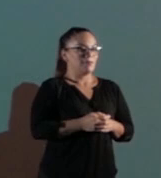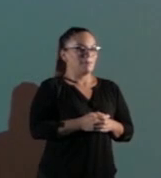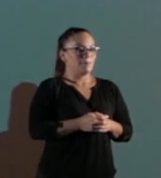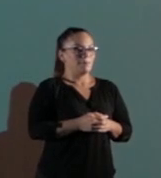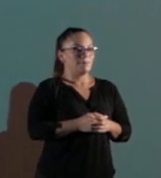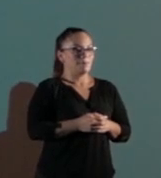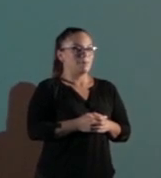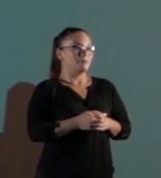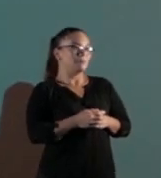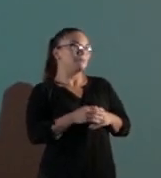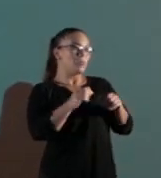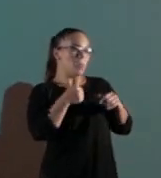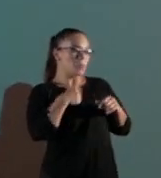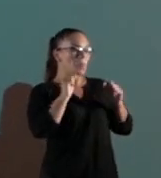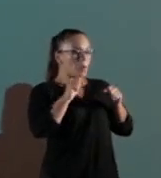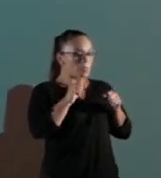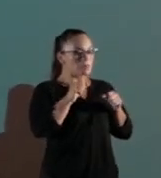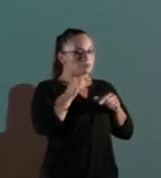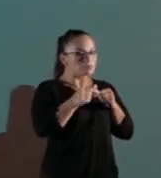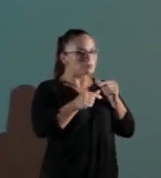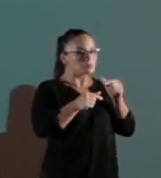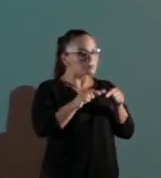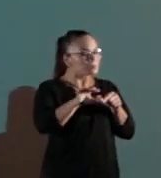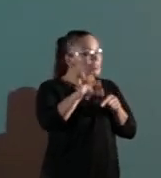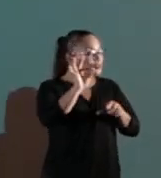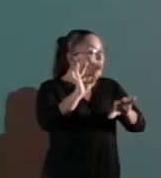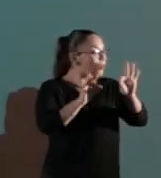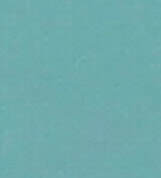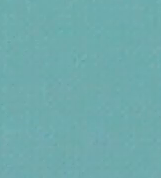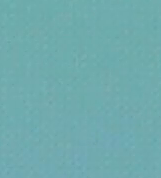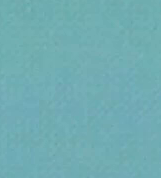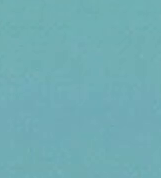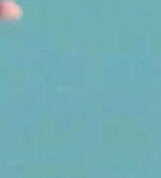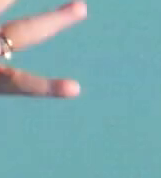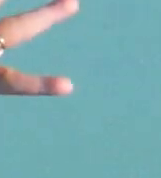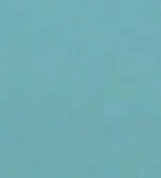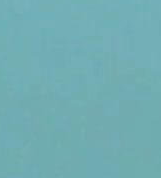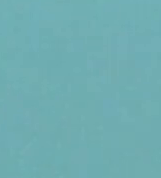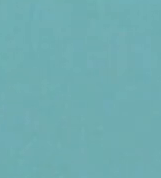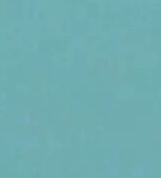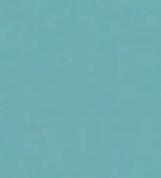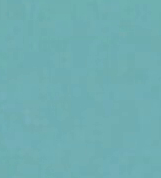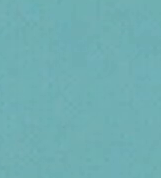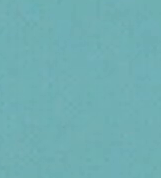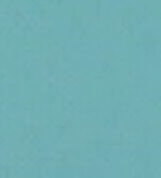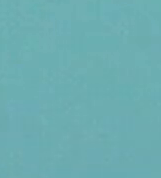uno puede descubrir en las relaciones más impensadas pero quiero compartirles